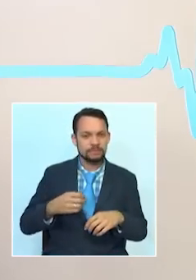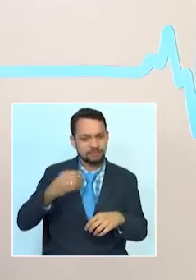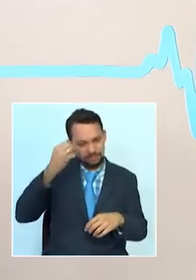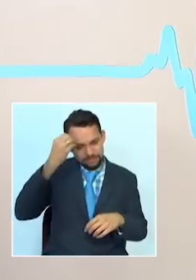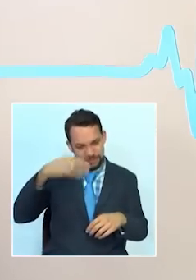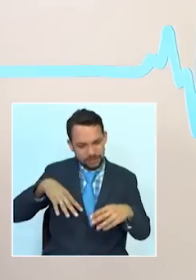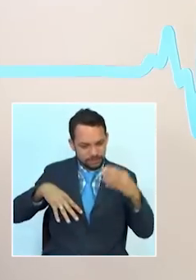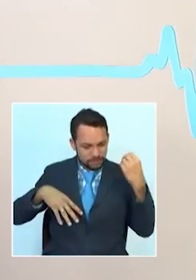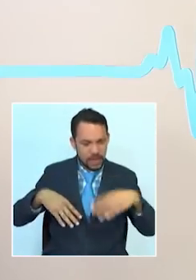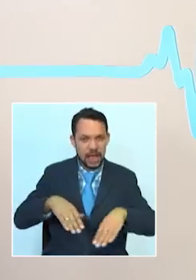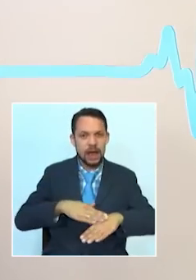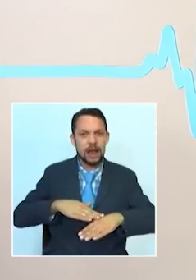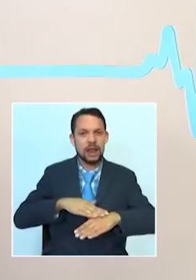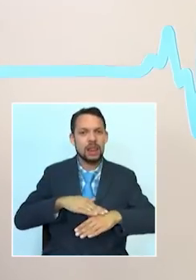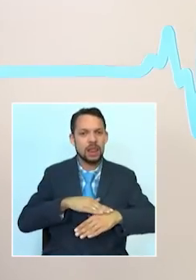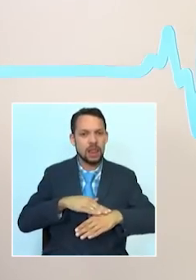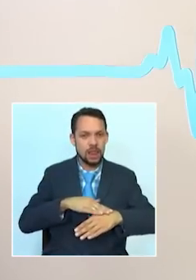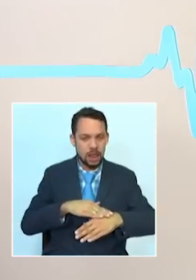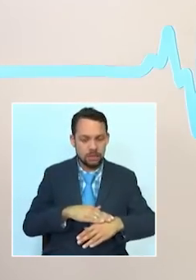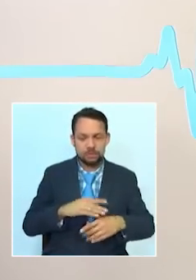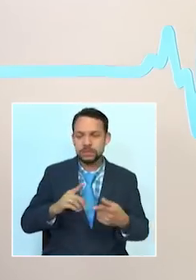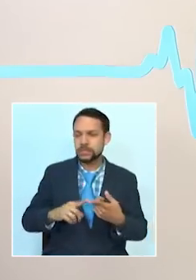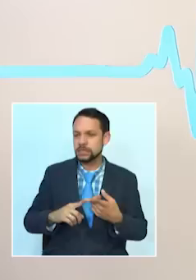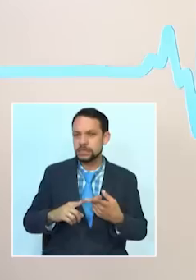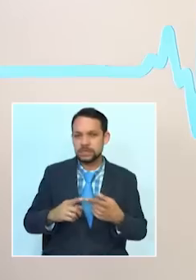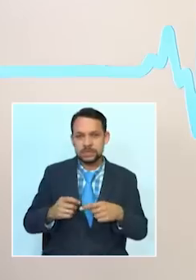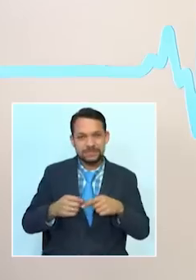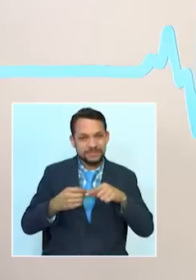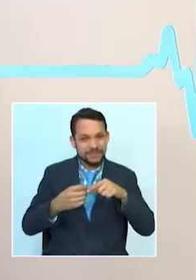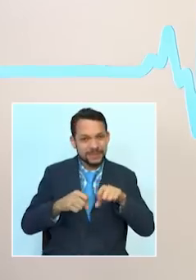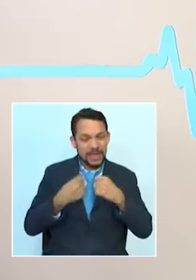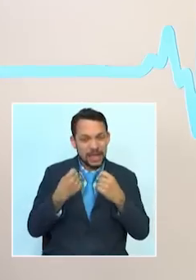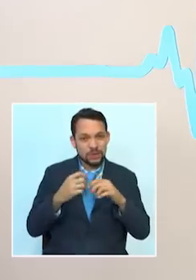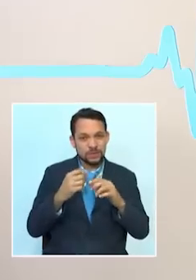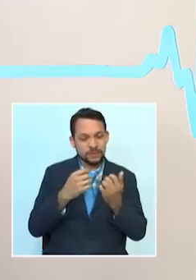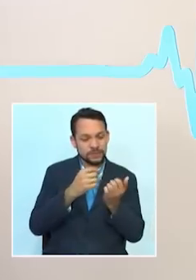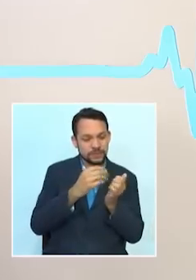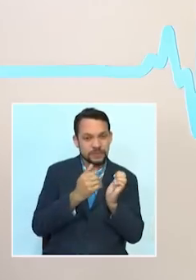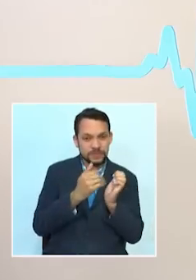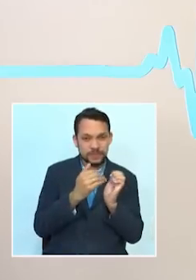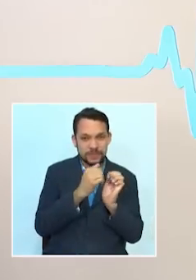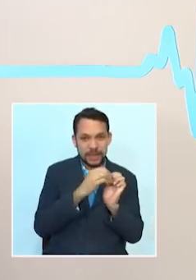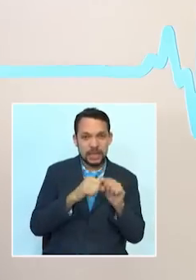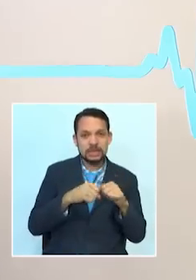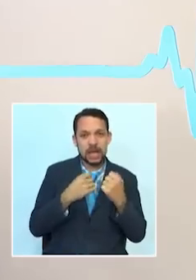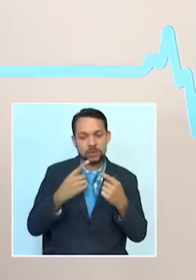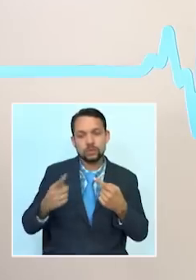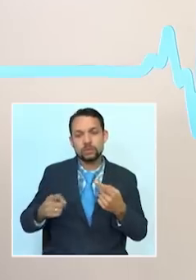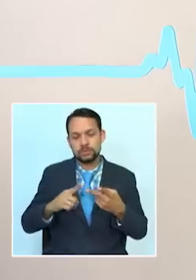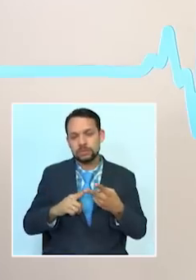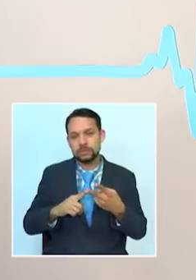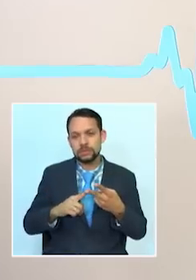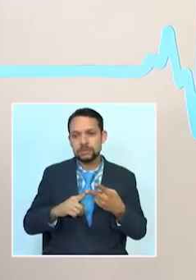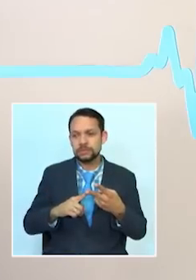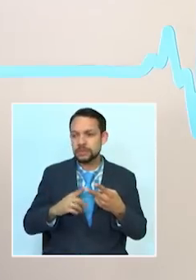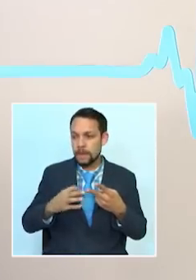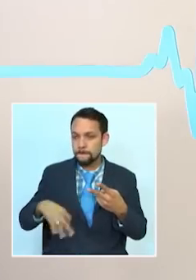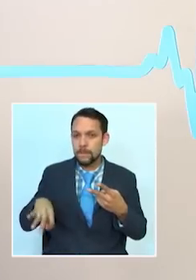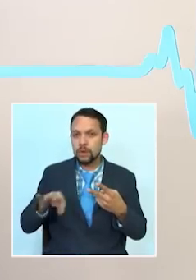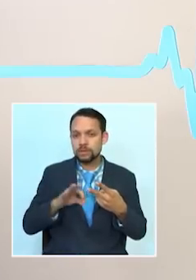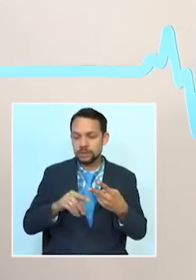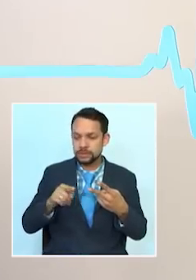fácilmente eh para para estas para la resequedad de la piel eh es